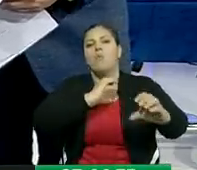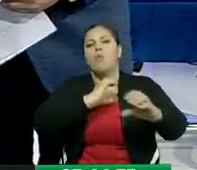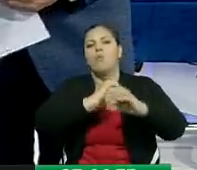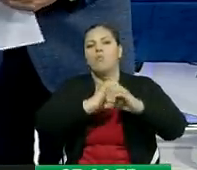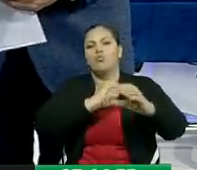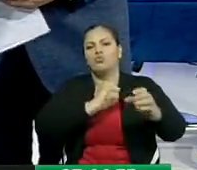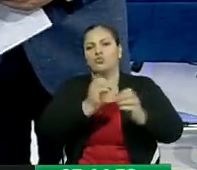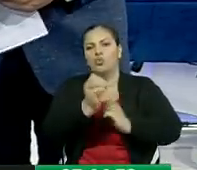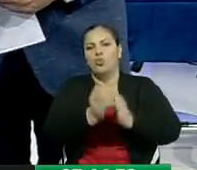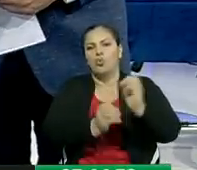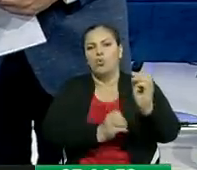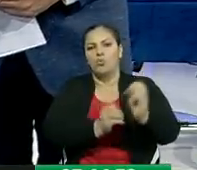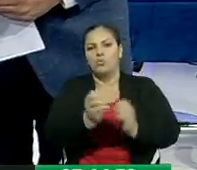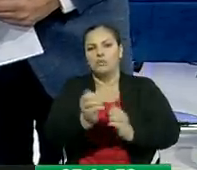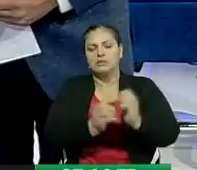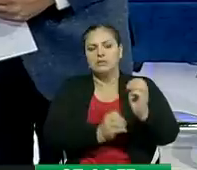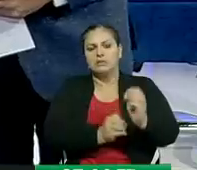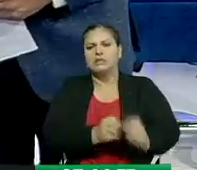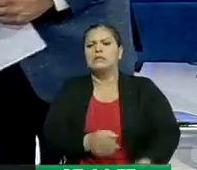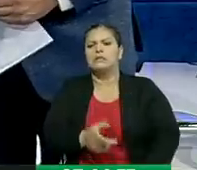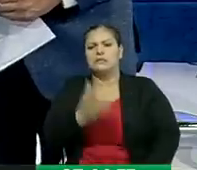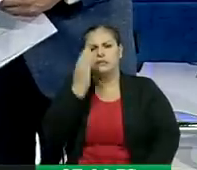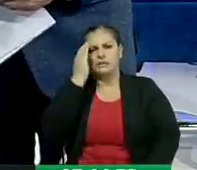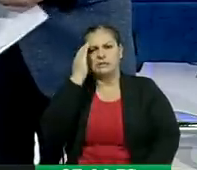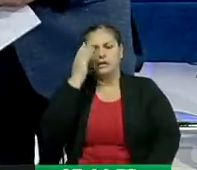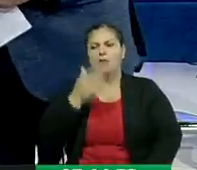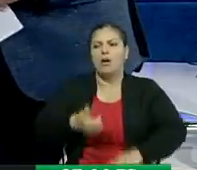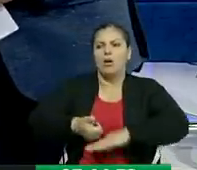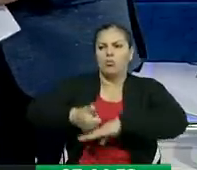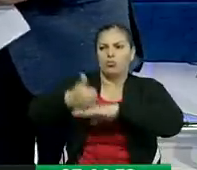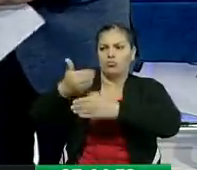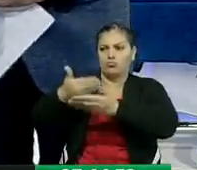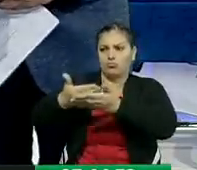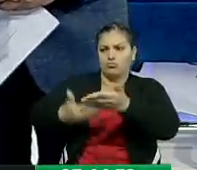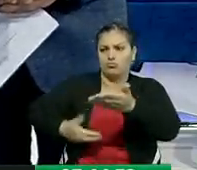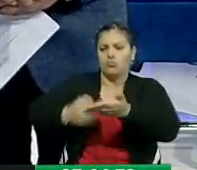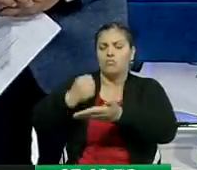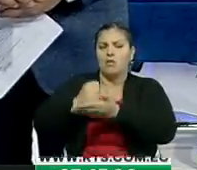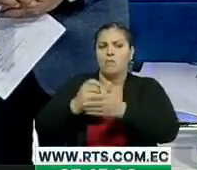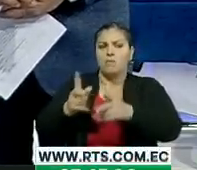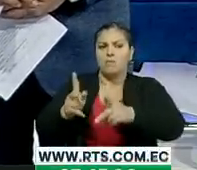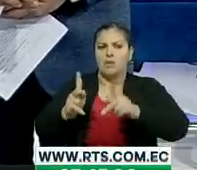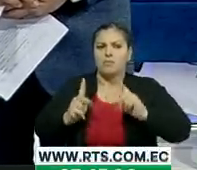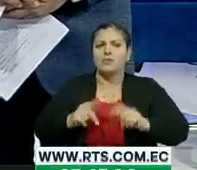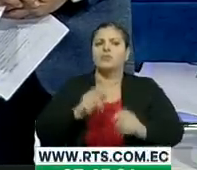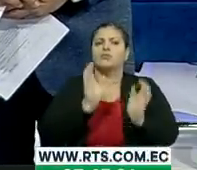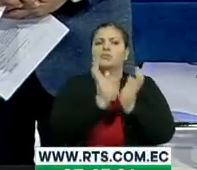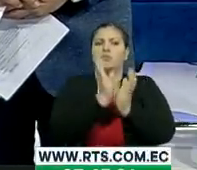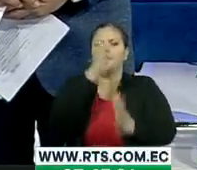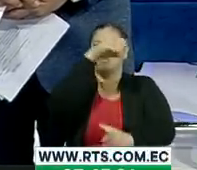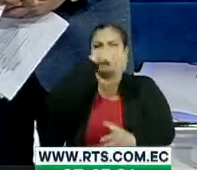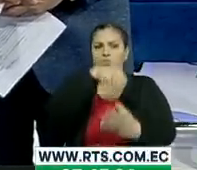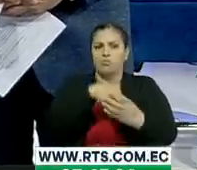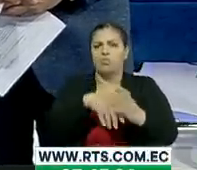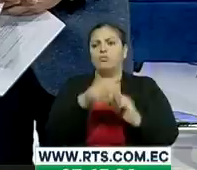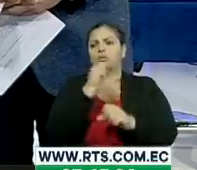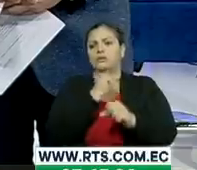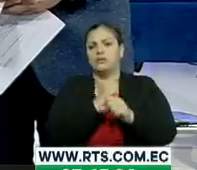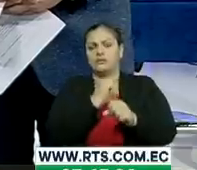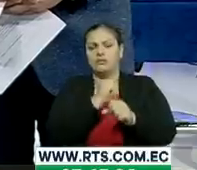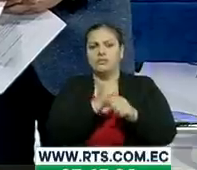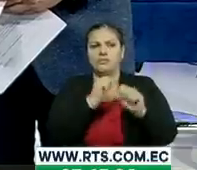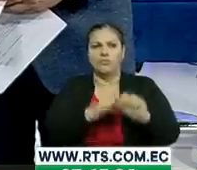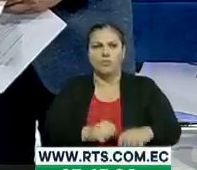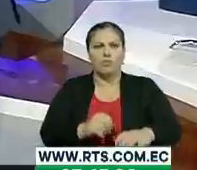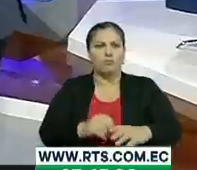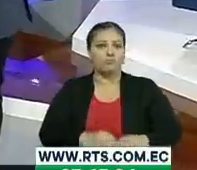transportar pasajeros dentro de la provincia del Guayas, así como lo manifestaste hace un momento. Claro que sí, es por ello que dispuso la